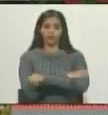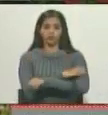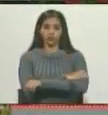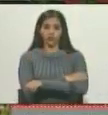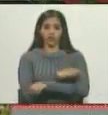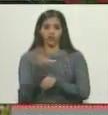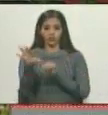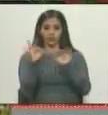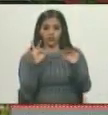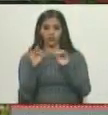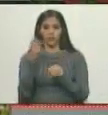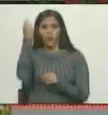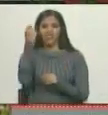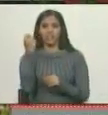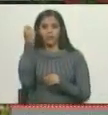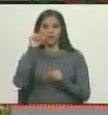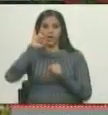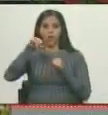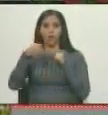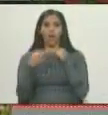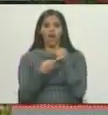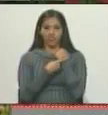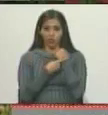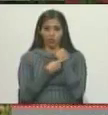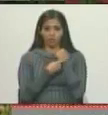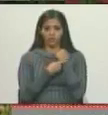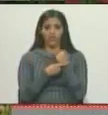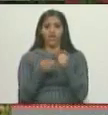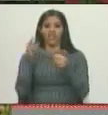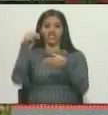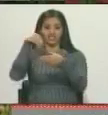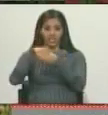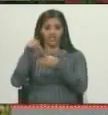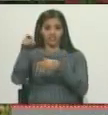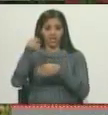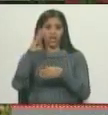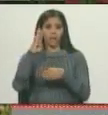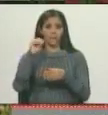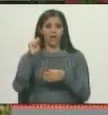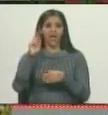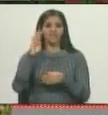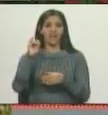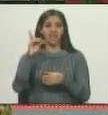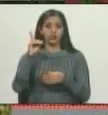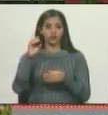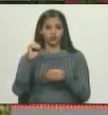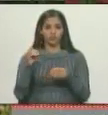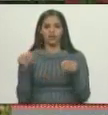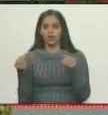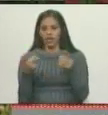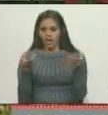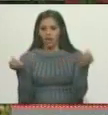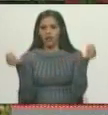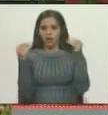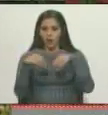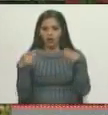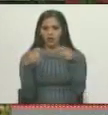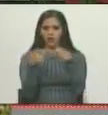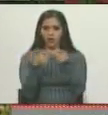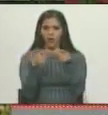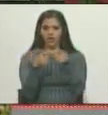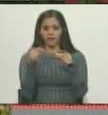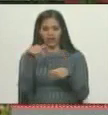designada por el diputado Juan Guaidó se encuentra ya en Barbados para la ronda de conversaciones previstas para esta semana,